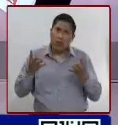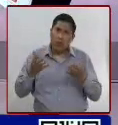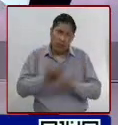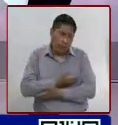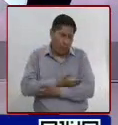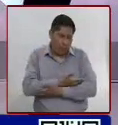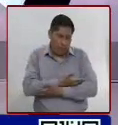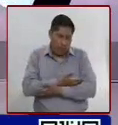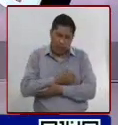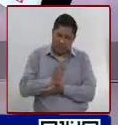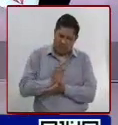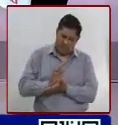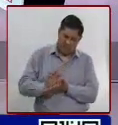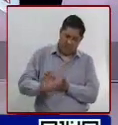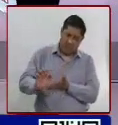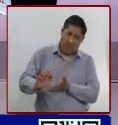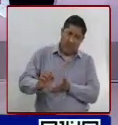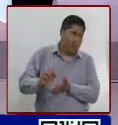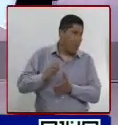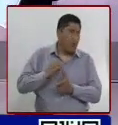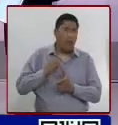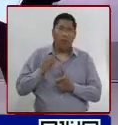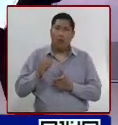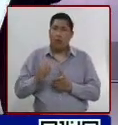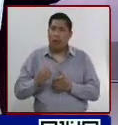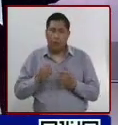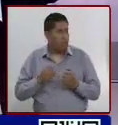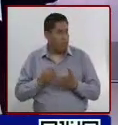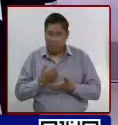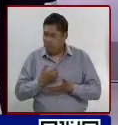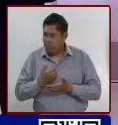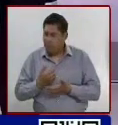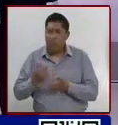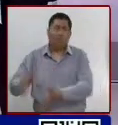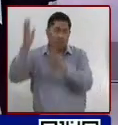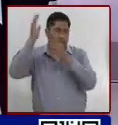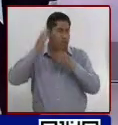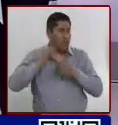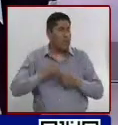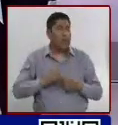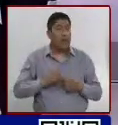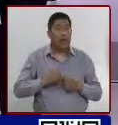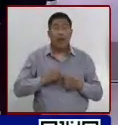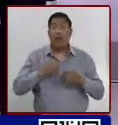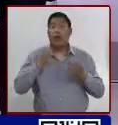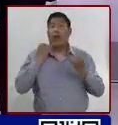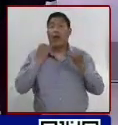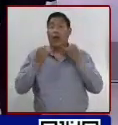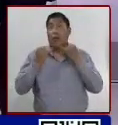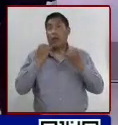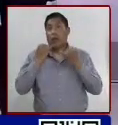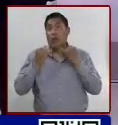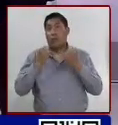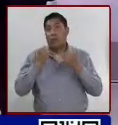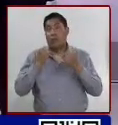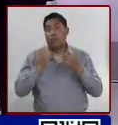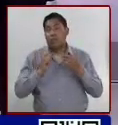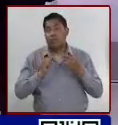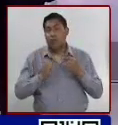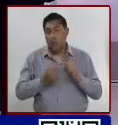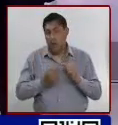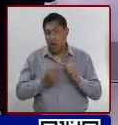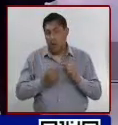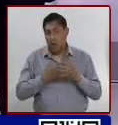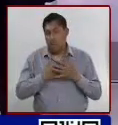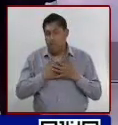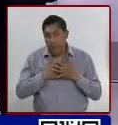su madre, y abandonados como si fueran... Son desechos. Es información, son noticias que duele, lastima